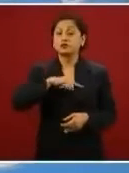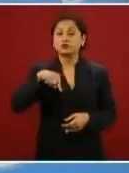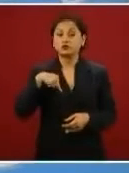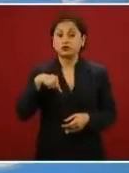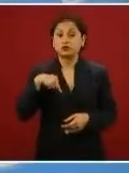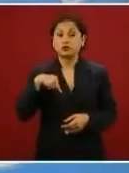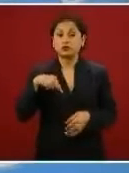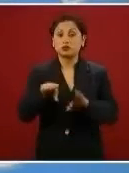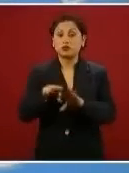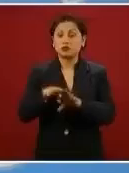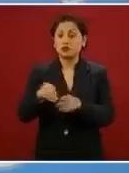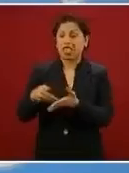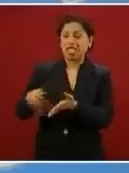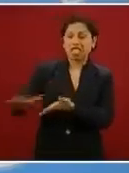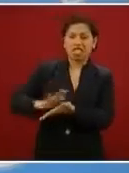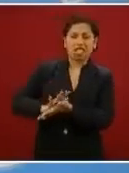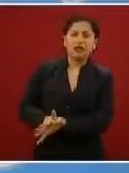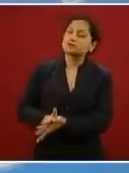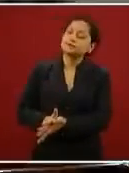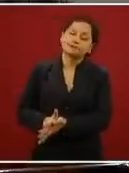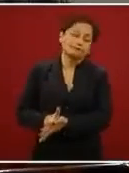actuar con discriminación.